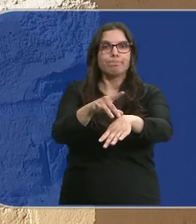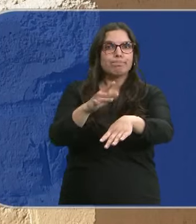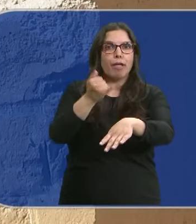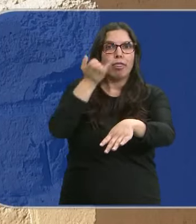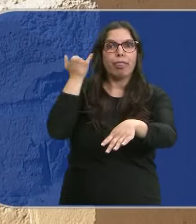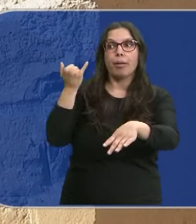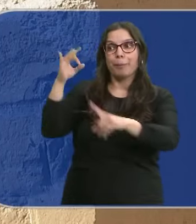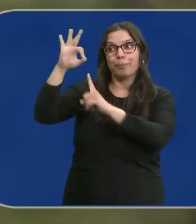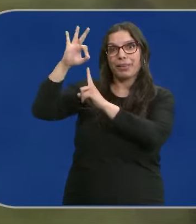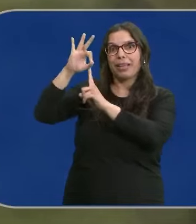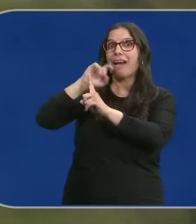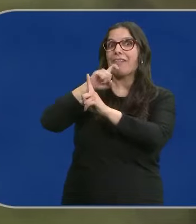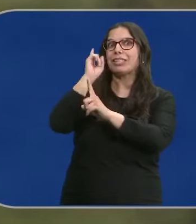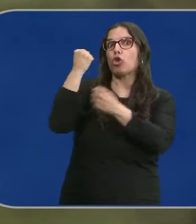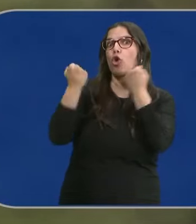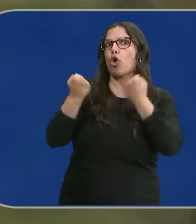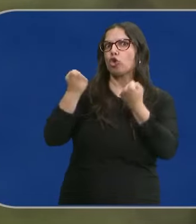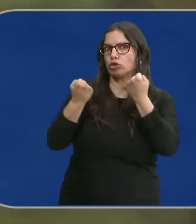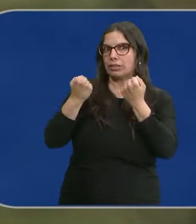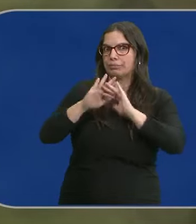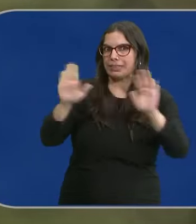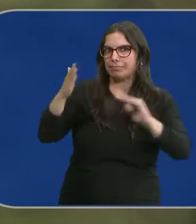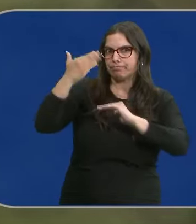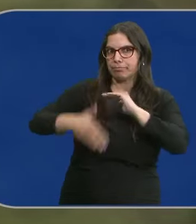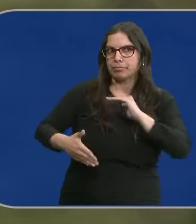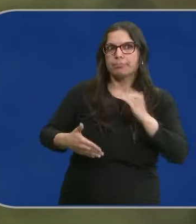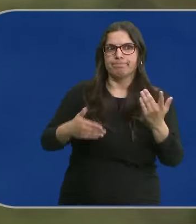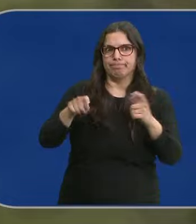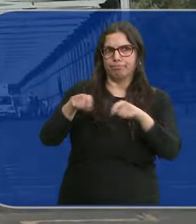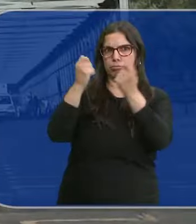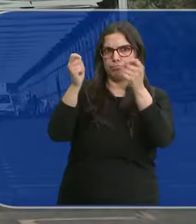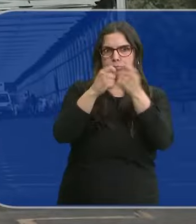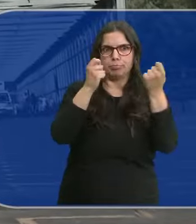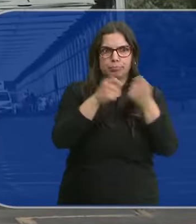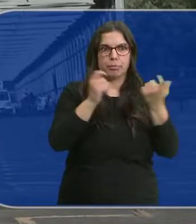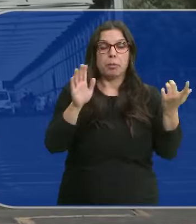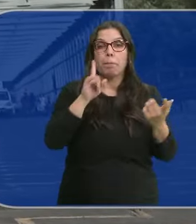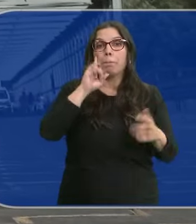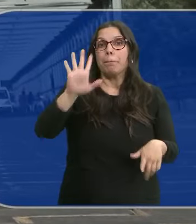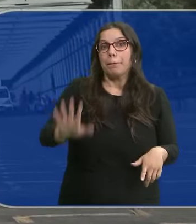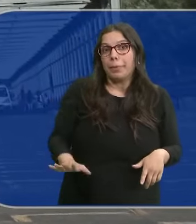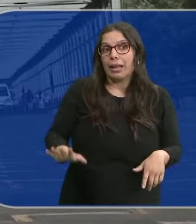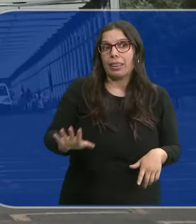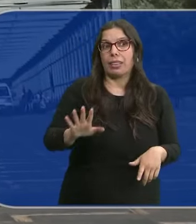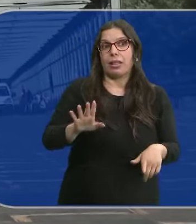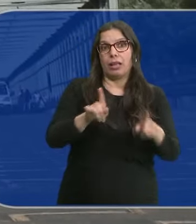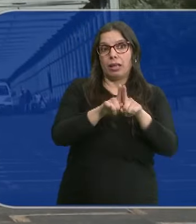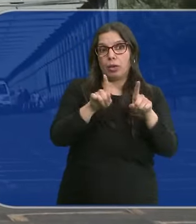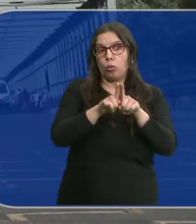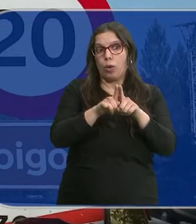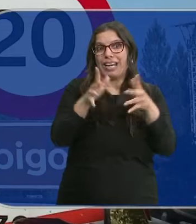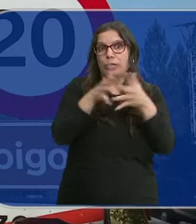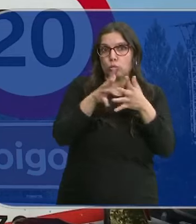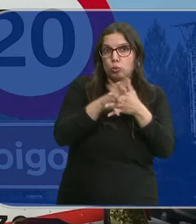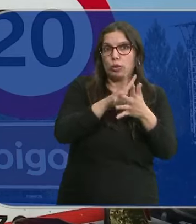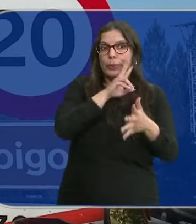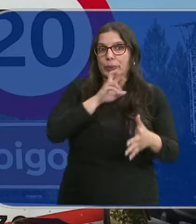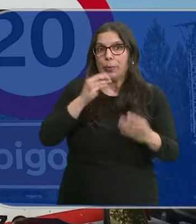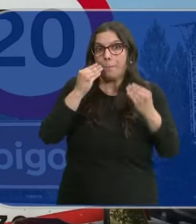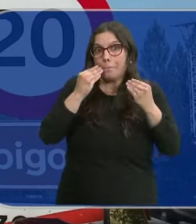paso estaba reservado únicamente a turismos. Los desperfectos son evidentes, pero parece que en principio se descartan daños